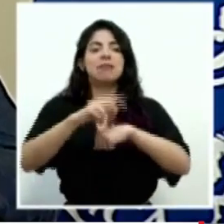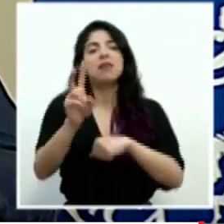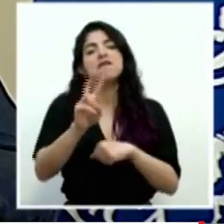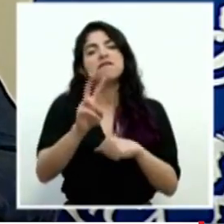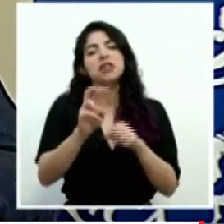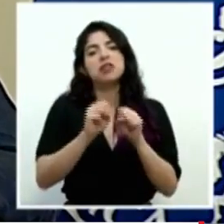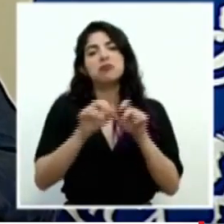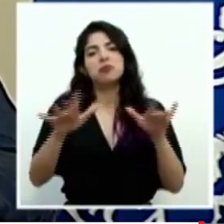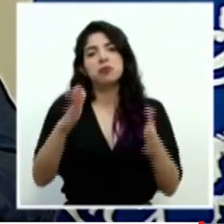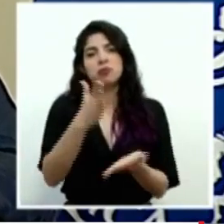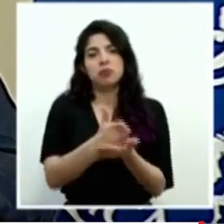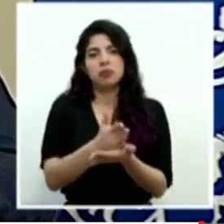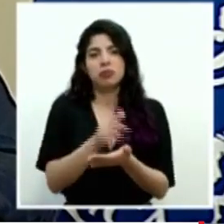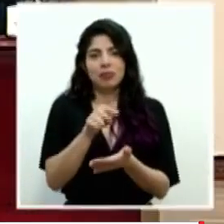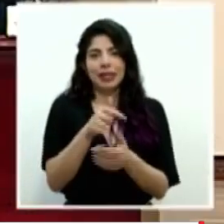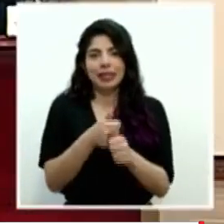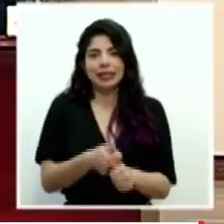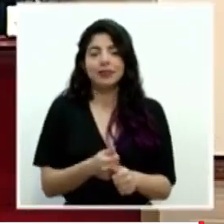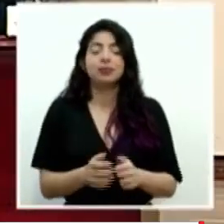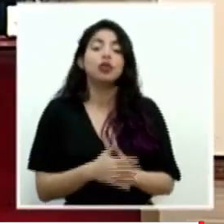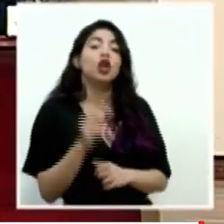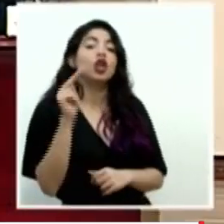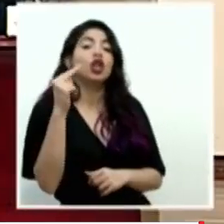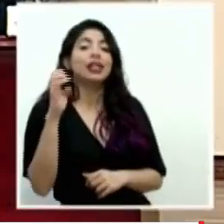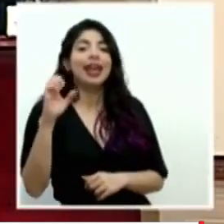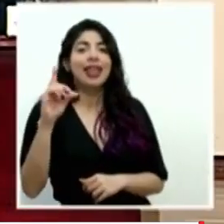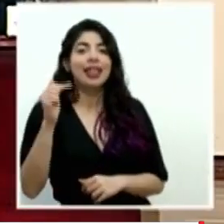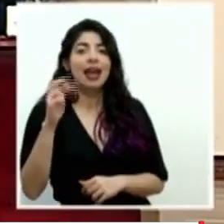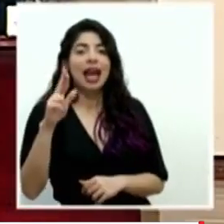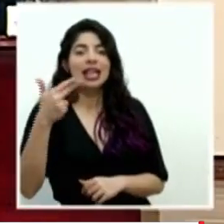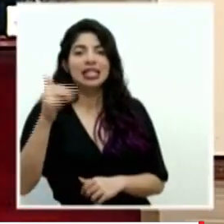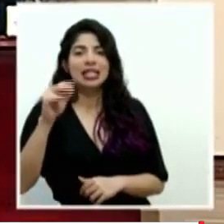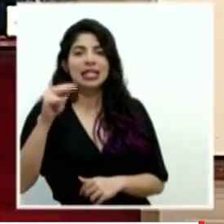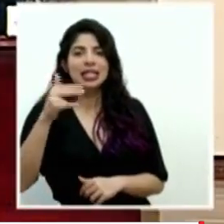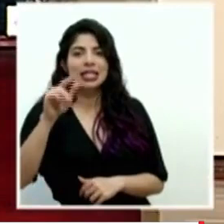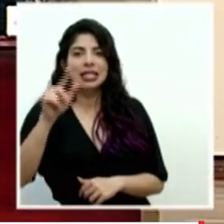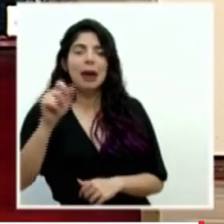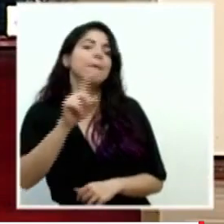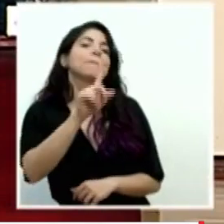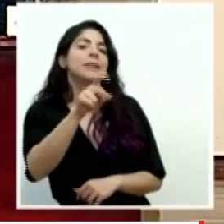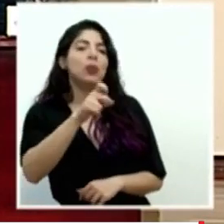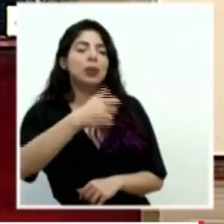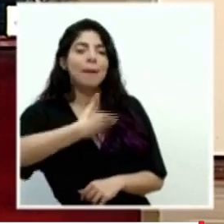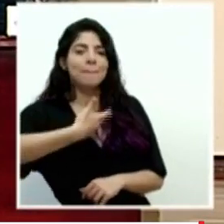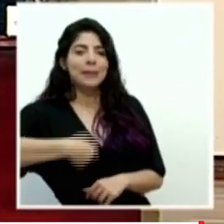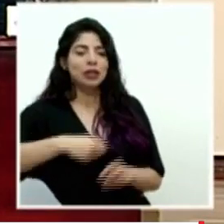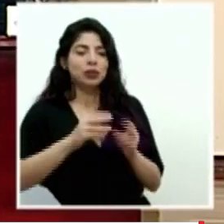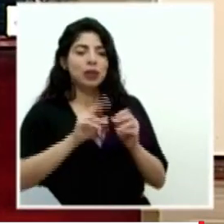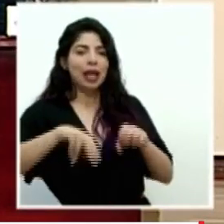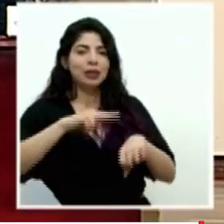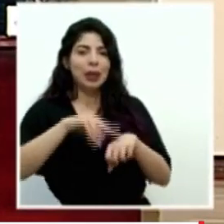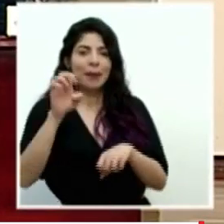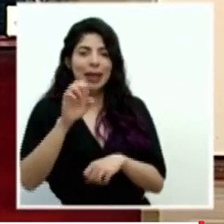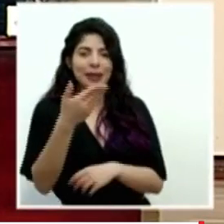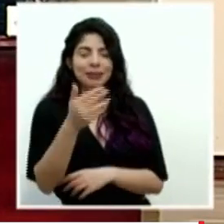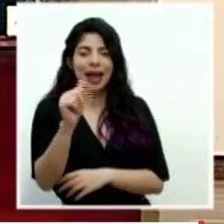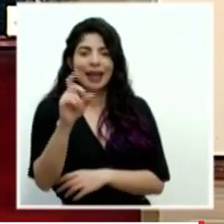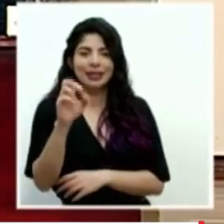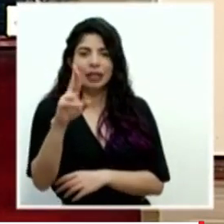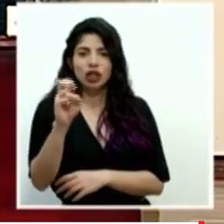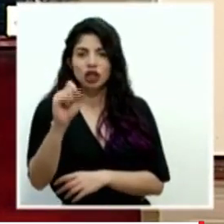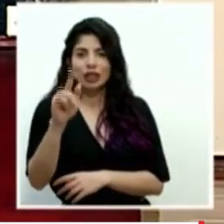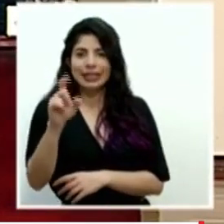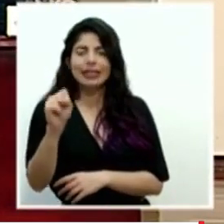virus reproduciéndose. Noticias Edgar Chinchilla, consulta al presidente de la Comisión Nacional de Emergencias, el señor Alexander